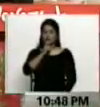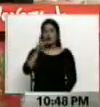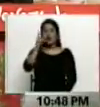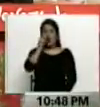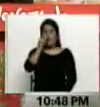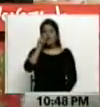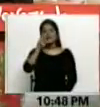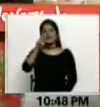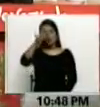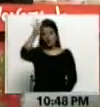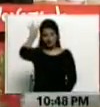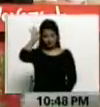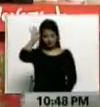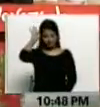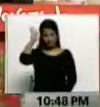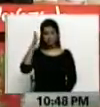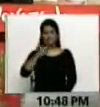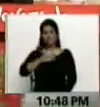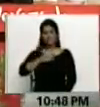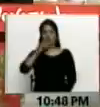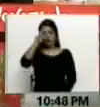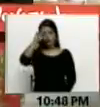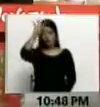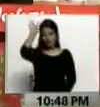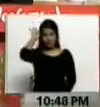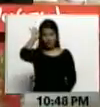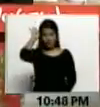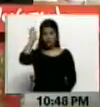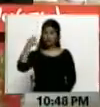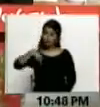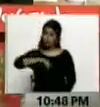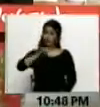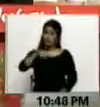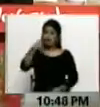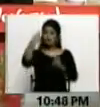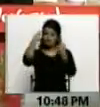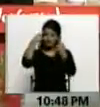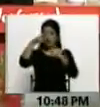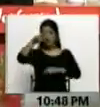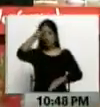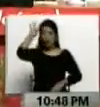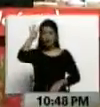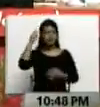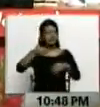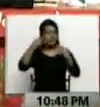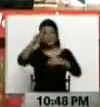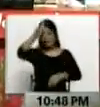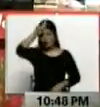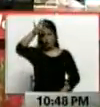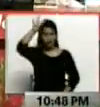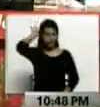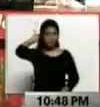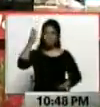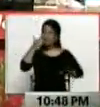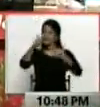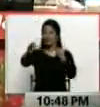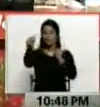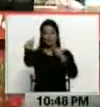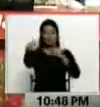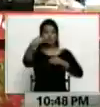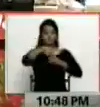nosotros Robert nuestro Robert y a Robert también lo queremos recordar Nosotros siempre vamos